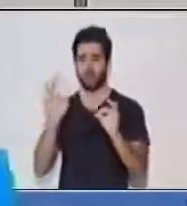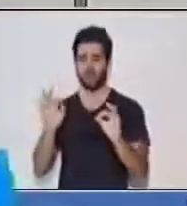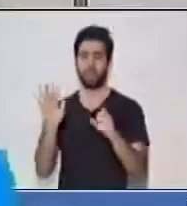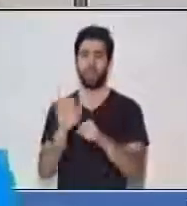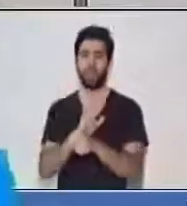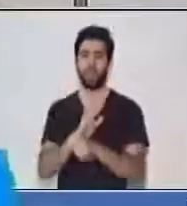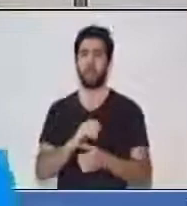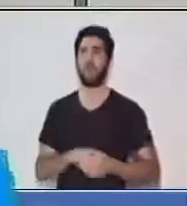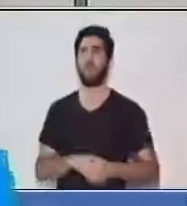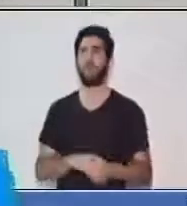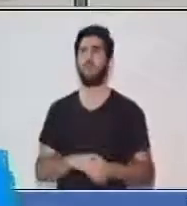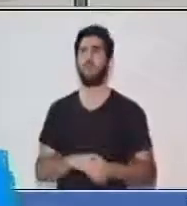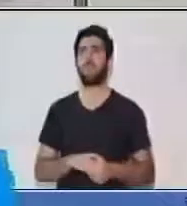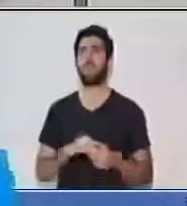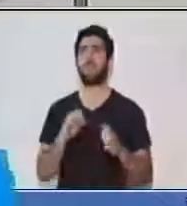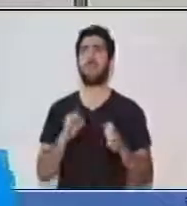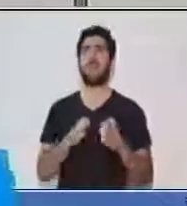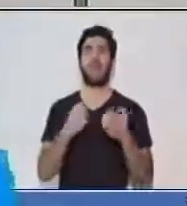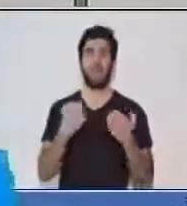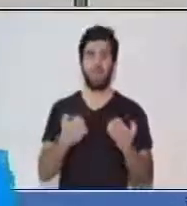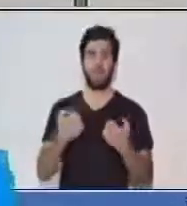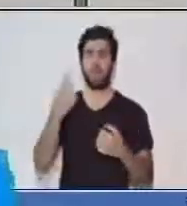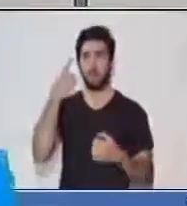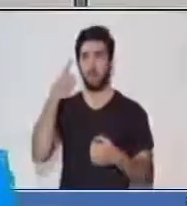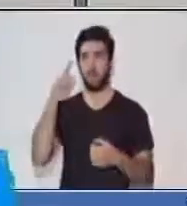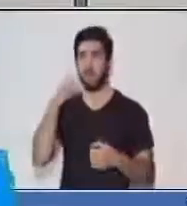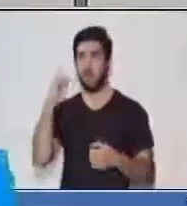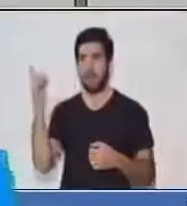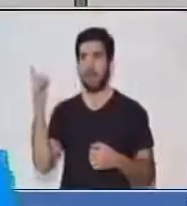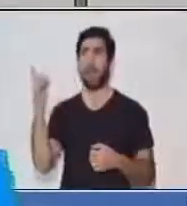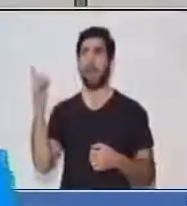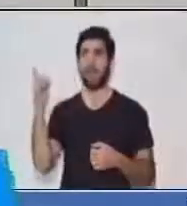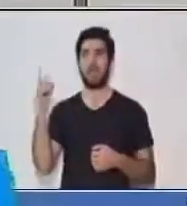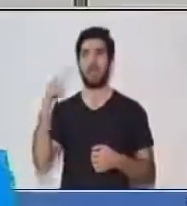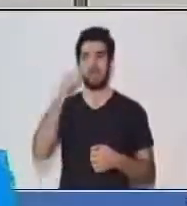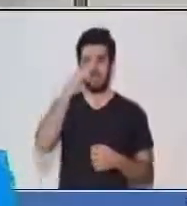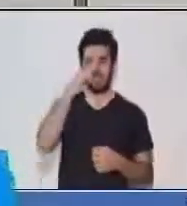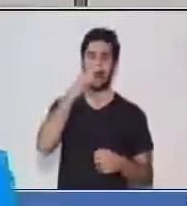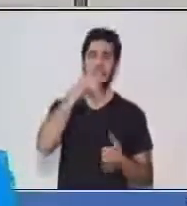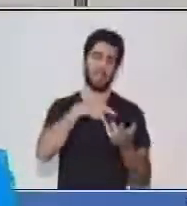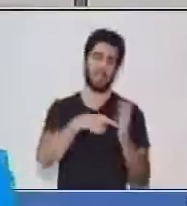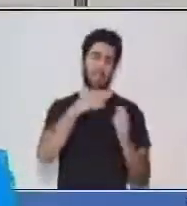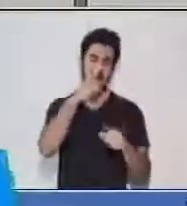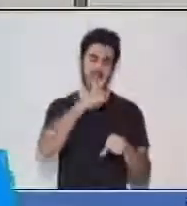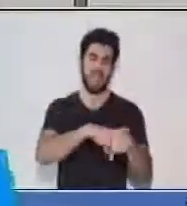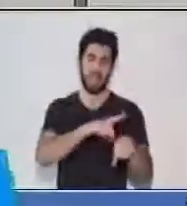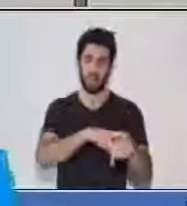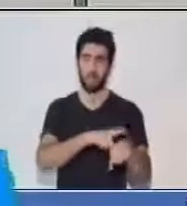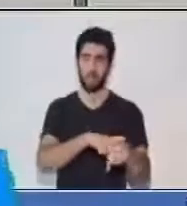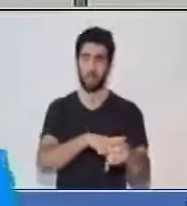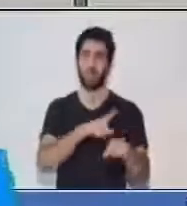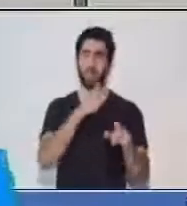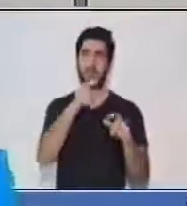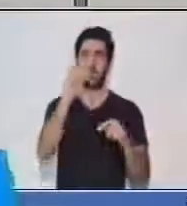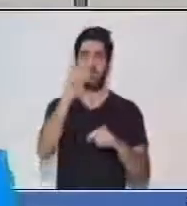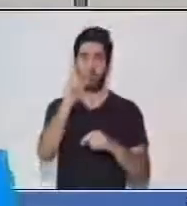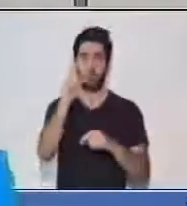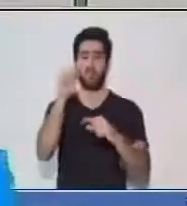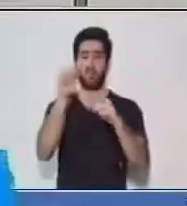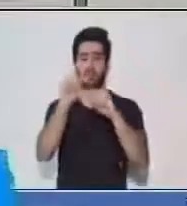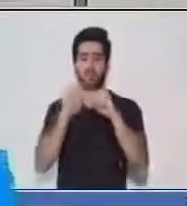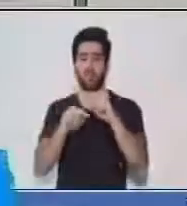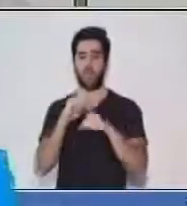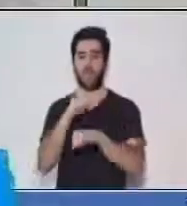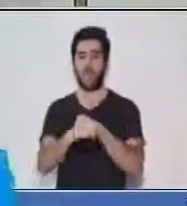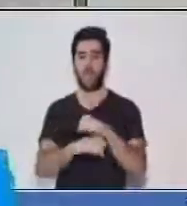Entonces, la fórmula para periodo es 1 dividido la frecuencia. Y por